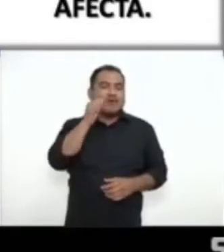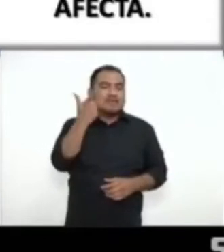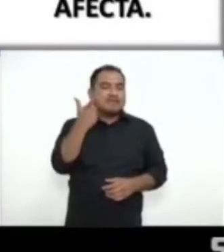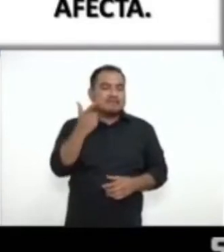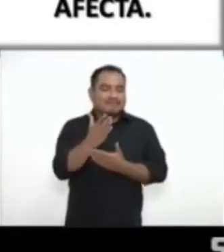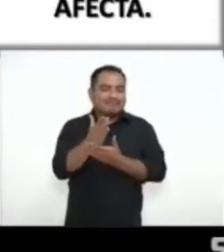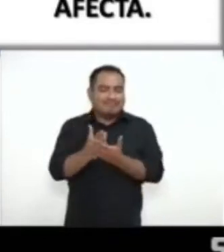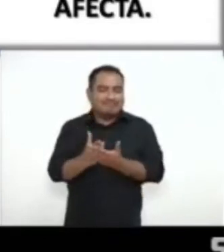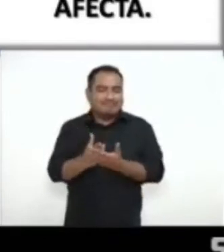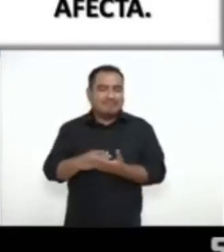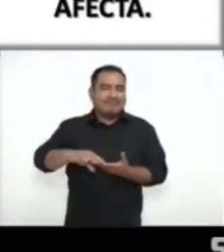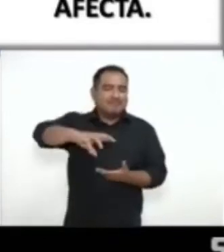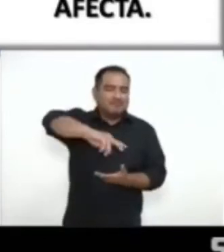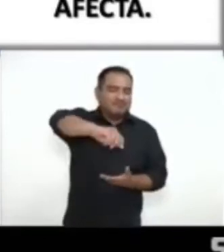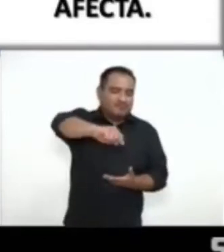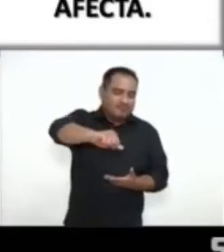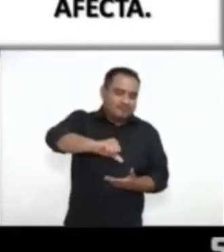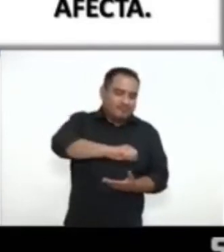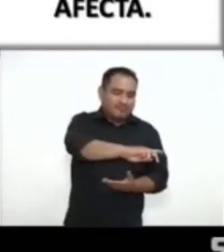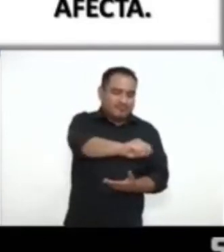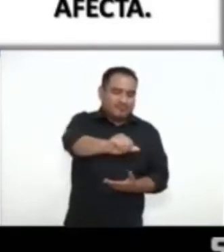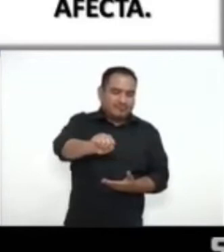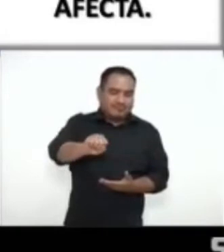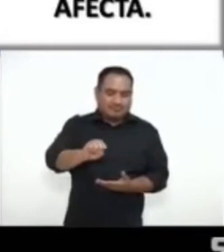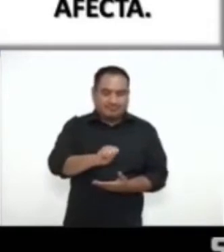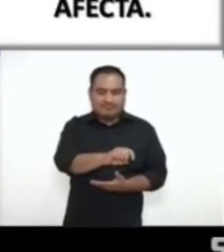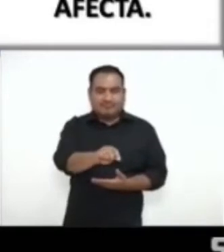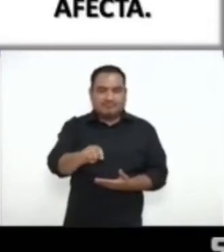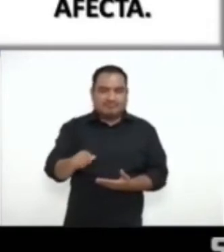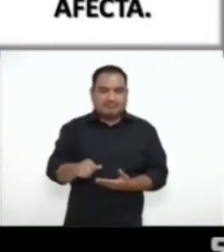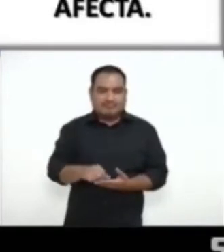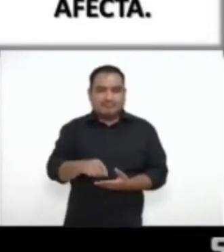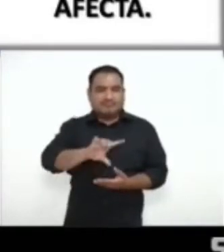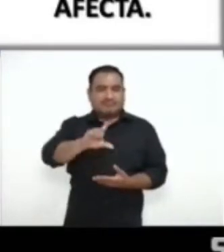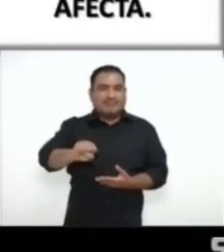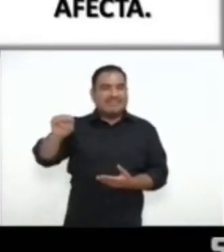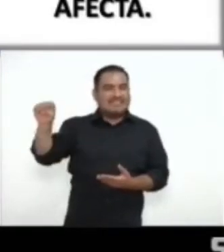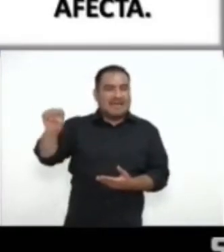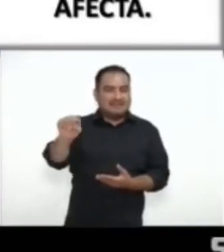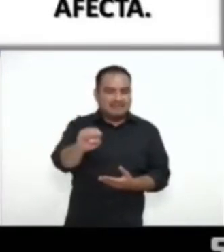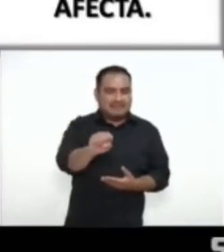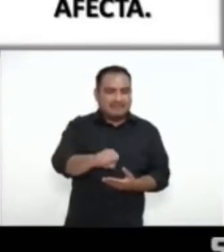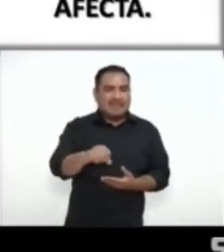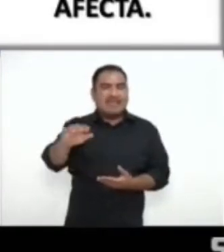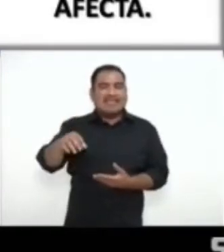Vemos estos limones jugosos y se los exprimimos. Y le ponemos sal y